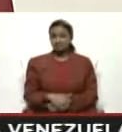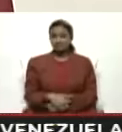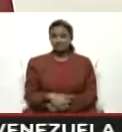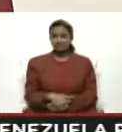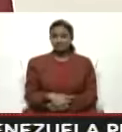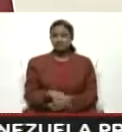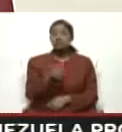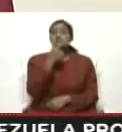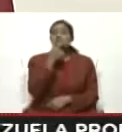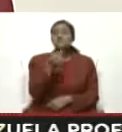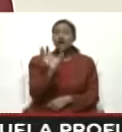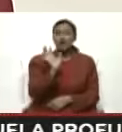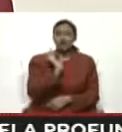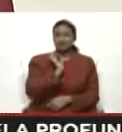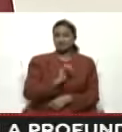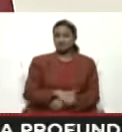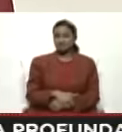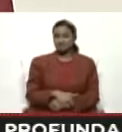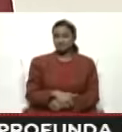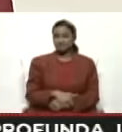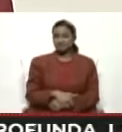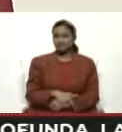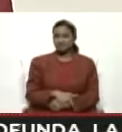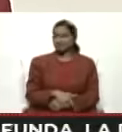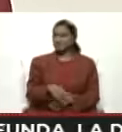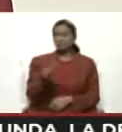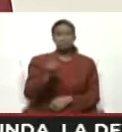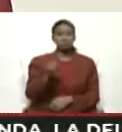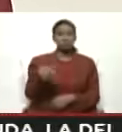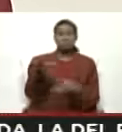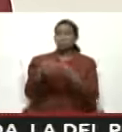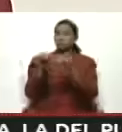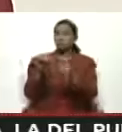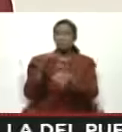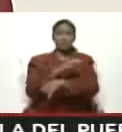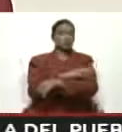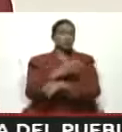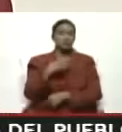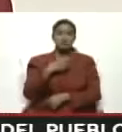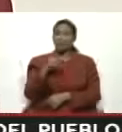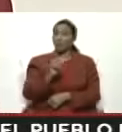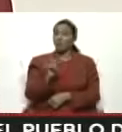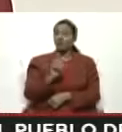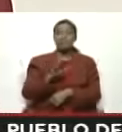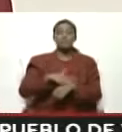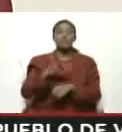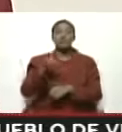Una vainita, que no podrán. Que no podrán. ¿Por qué? Por sus cuentas con la justicia.